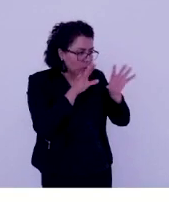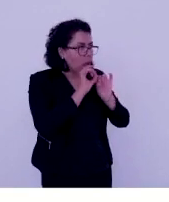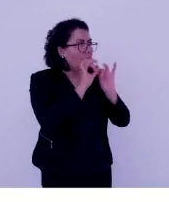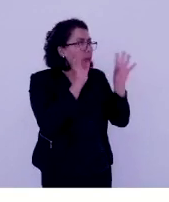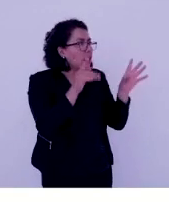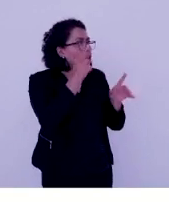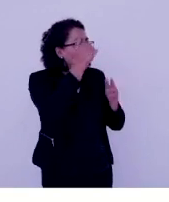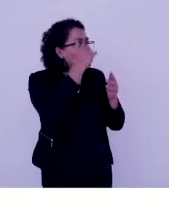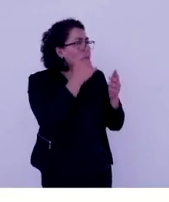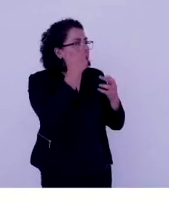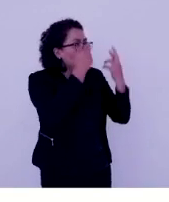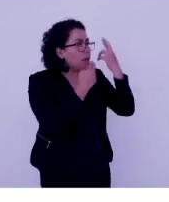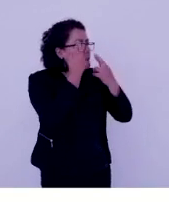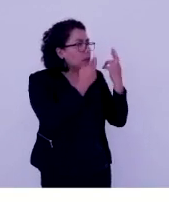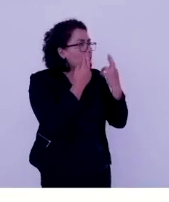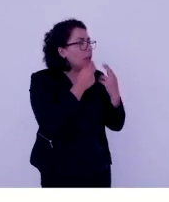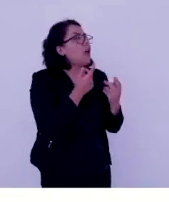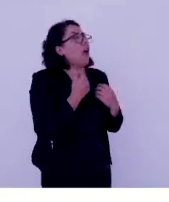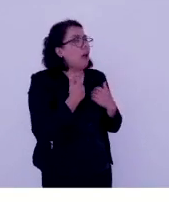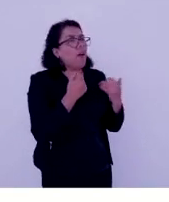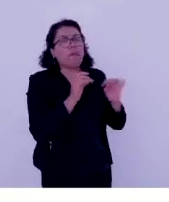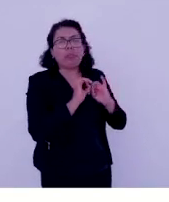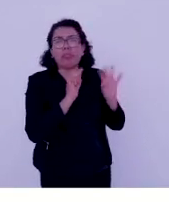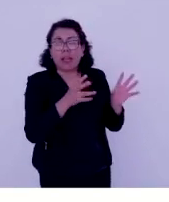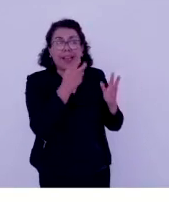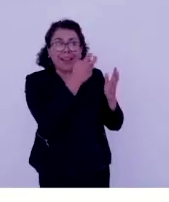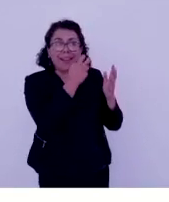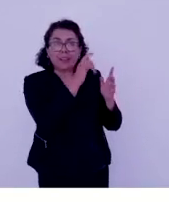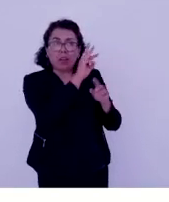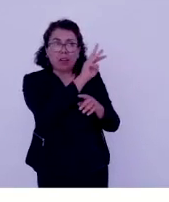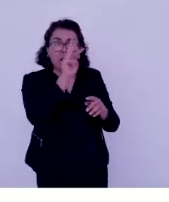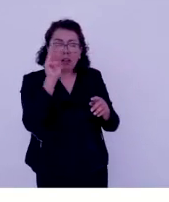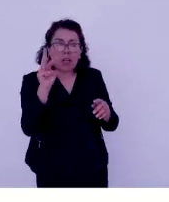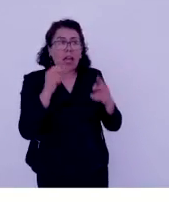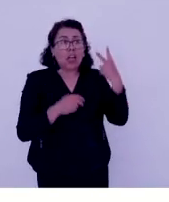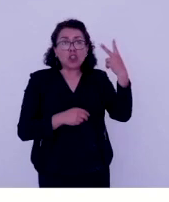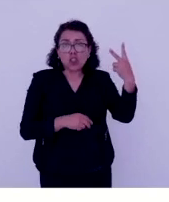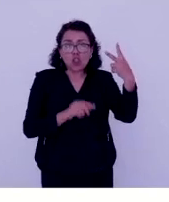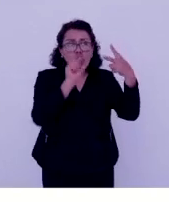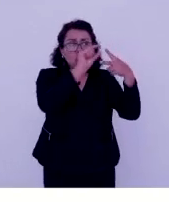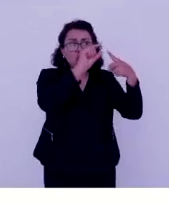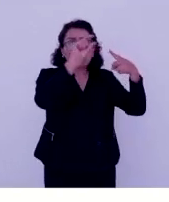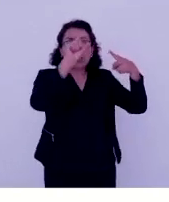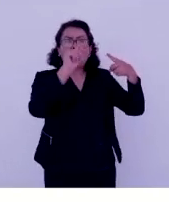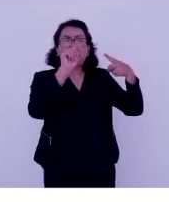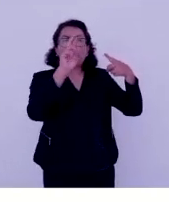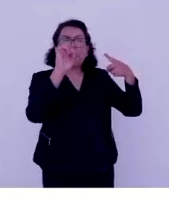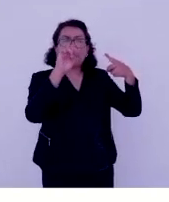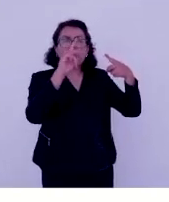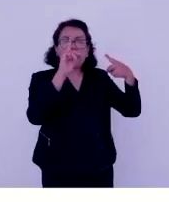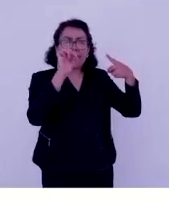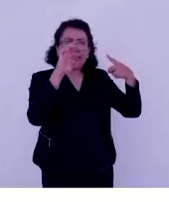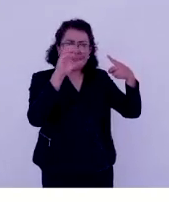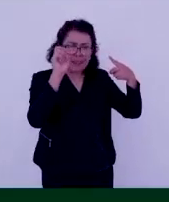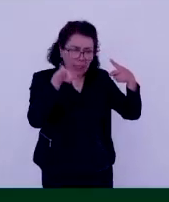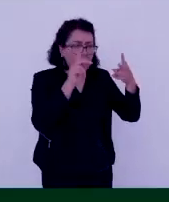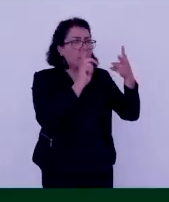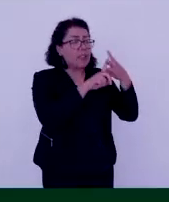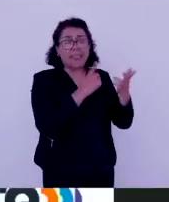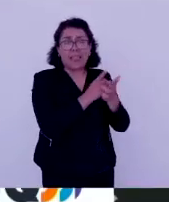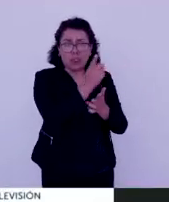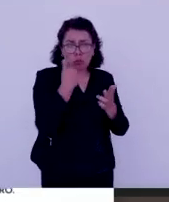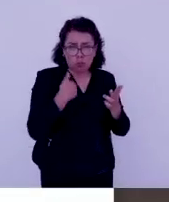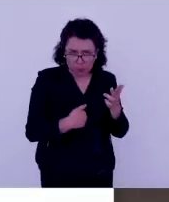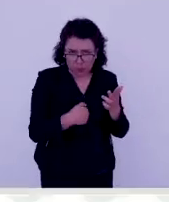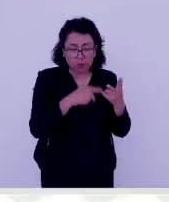agiliza los procesos de consulta y transparencia esta página cuenta con dos micrositios el de transparencia y el de la unidad de Derechos Humanos e igualdad